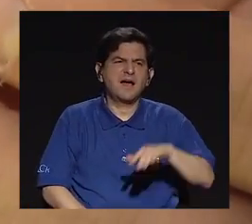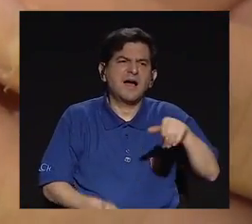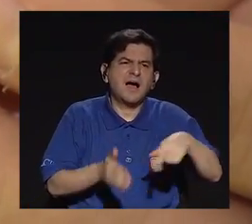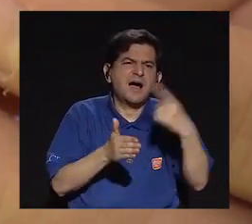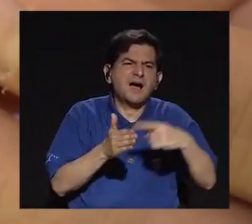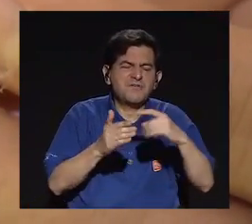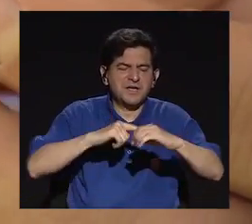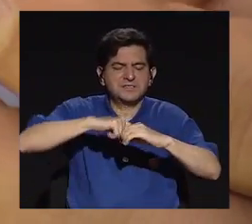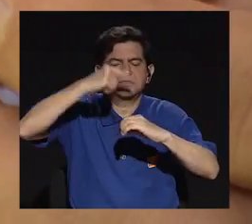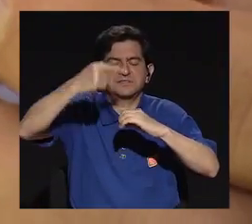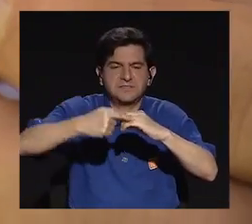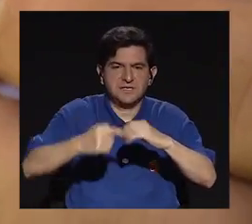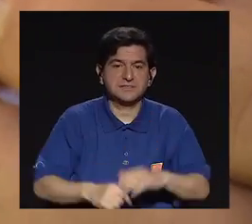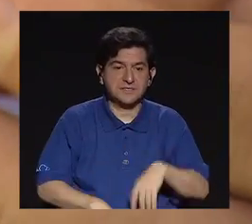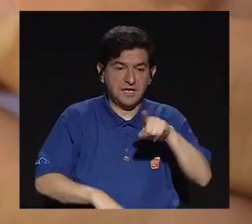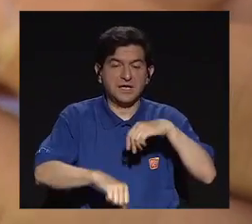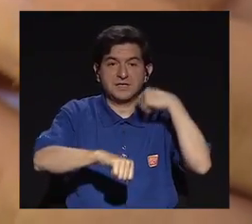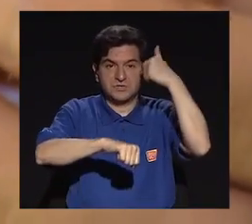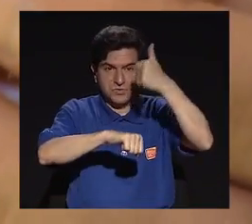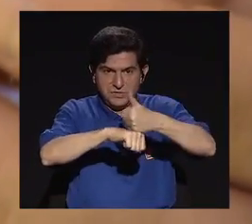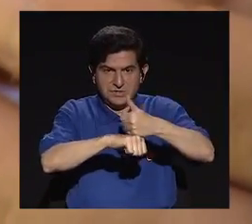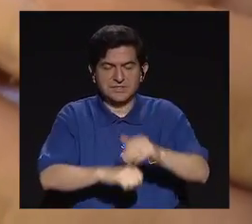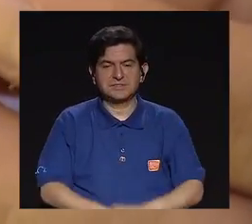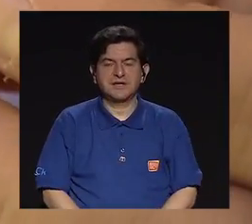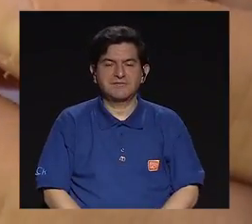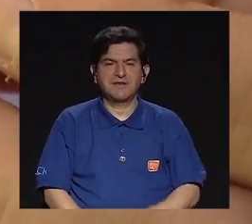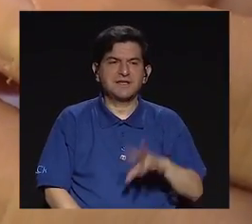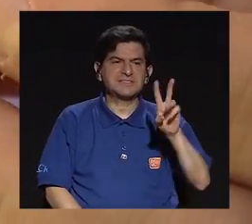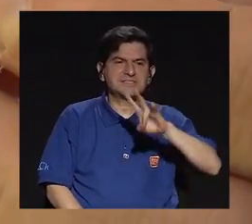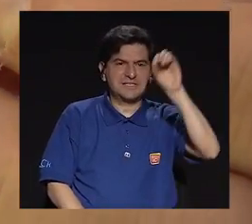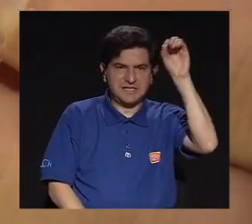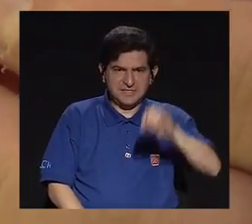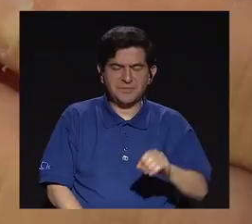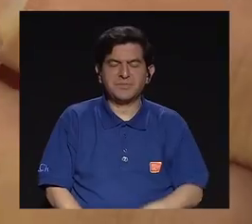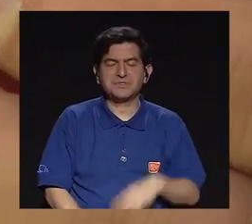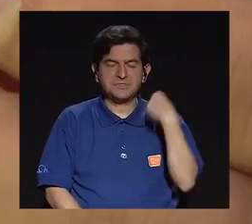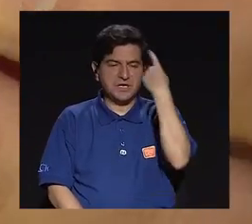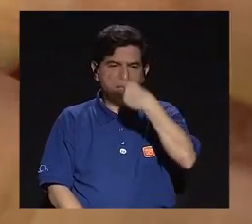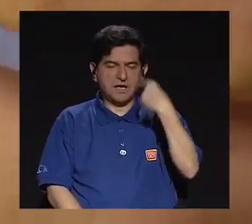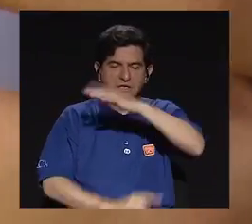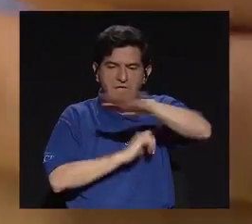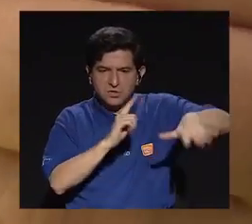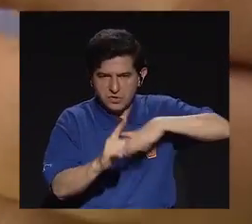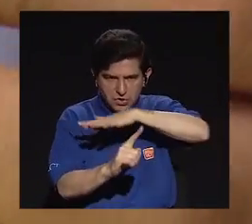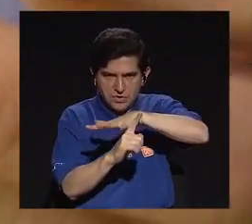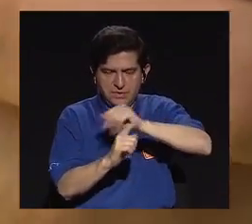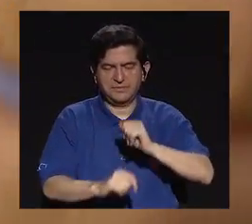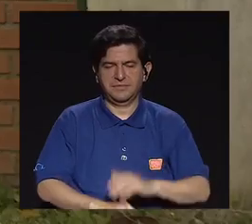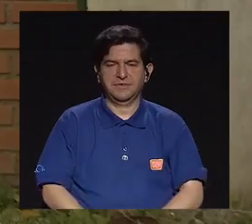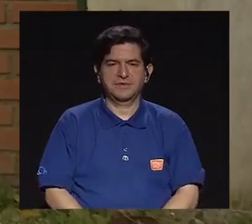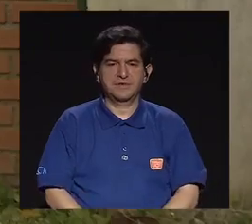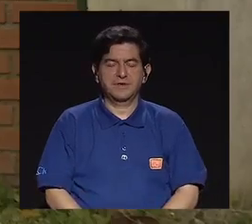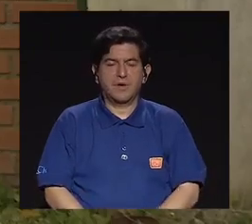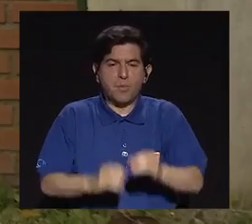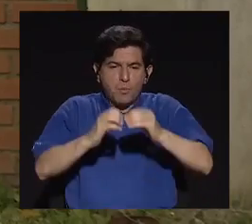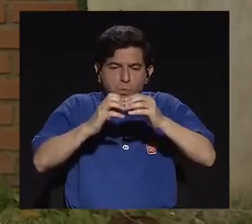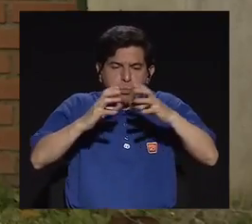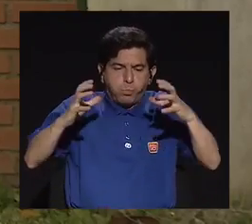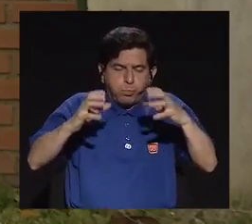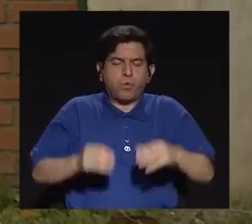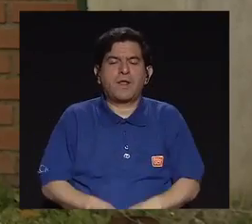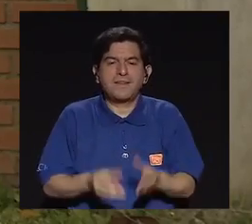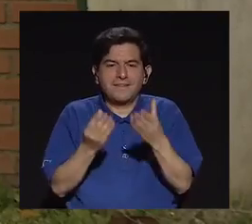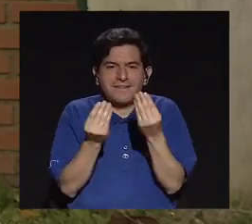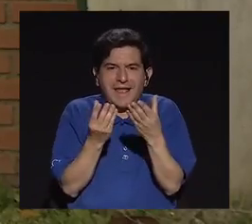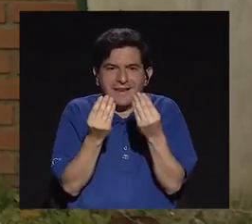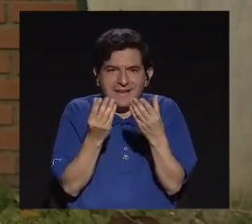Eso es lo que nos da el vértigo posicional paroxístico benigno, que es el 70% de los vértigos periféricos. Vamos a tener la inflamación del